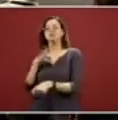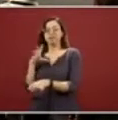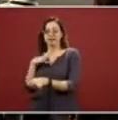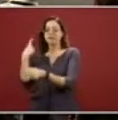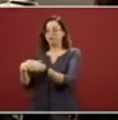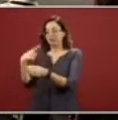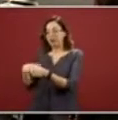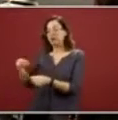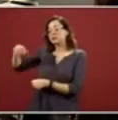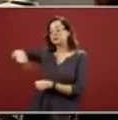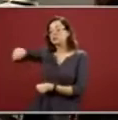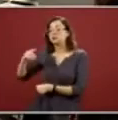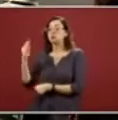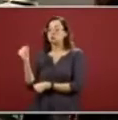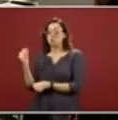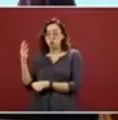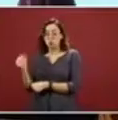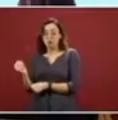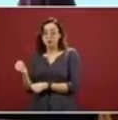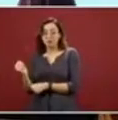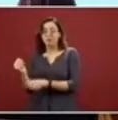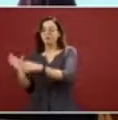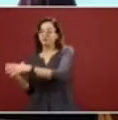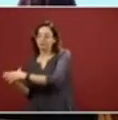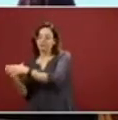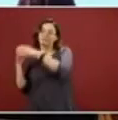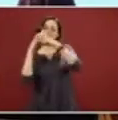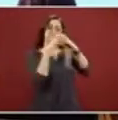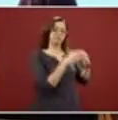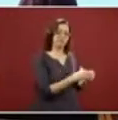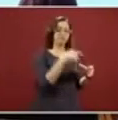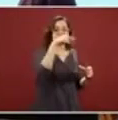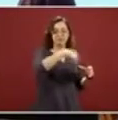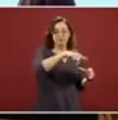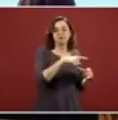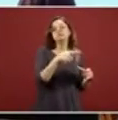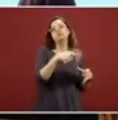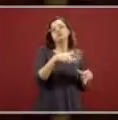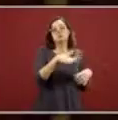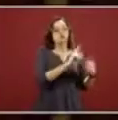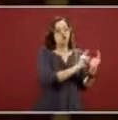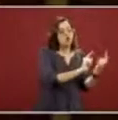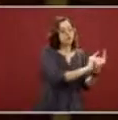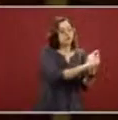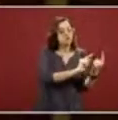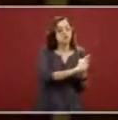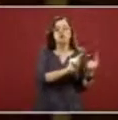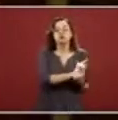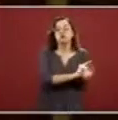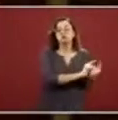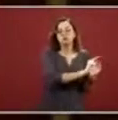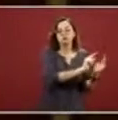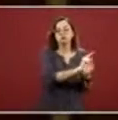estos 9 se convierten en casos asociados a importación. Ya es esa transmisión en su momento que hay